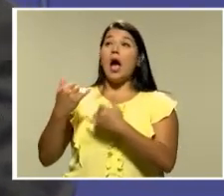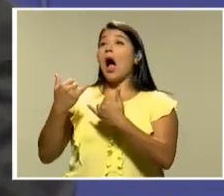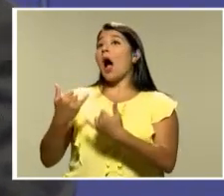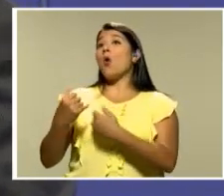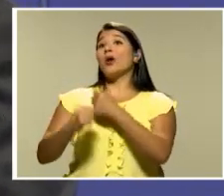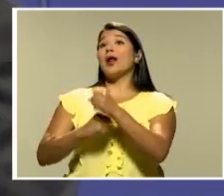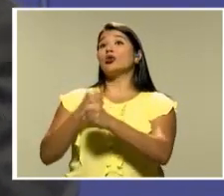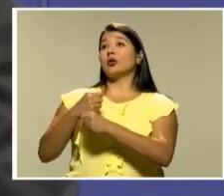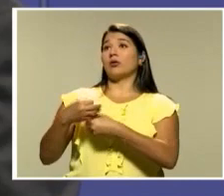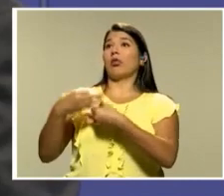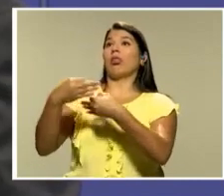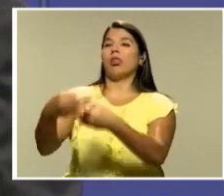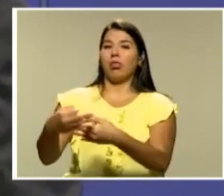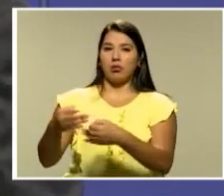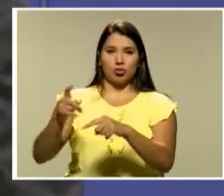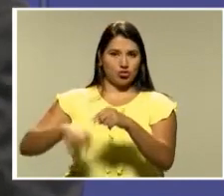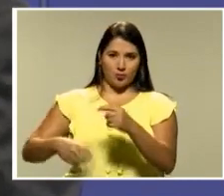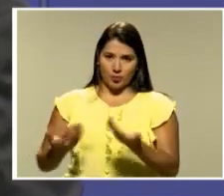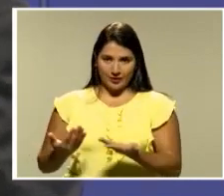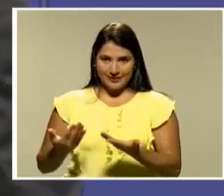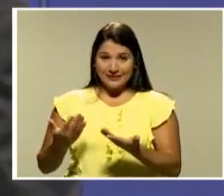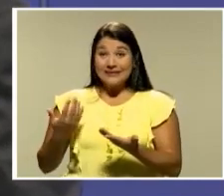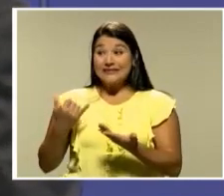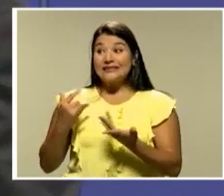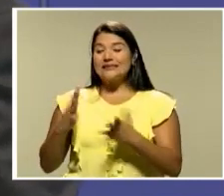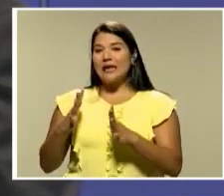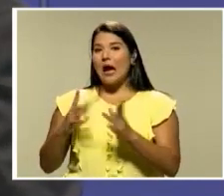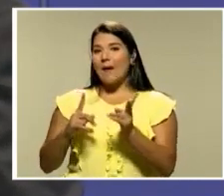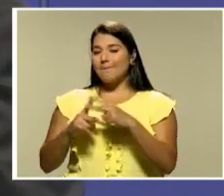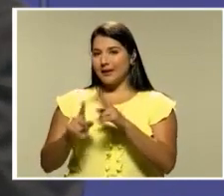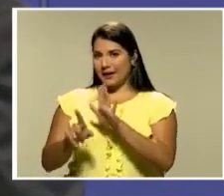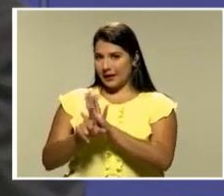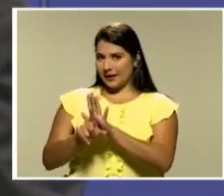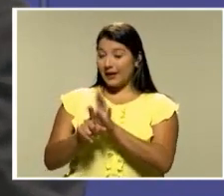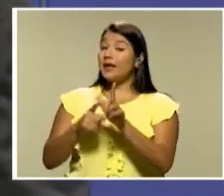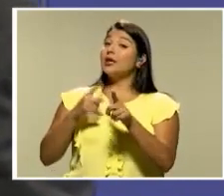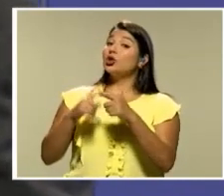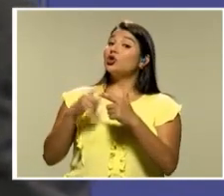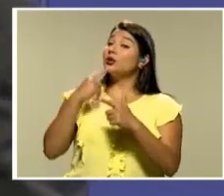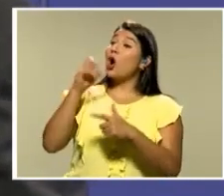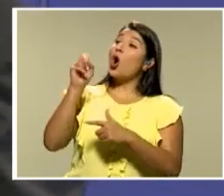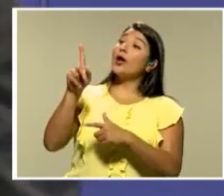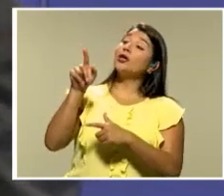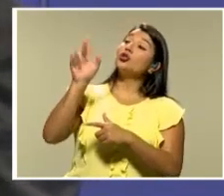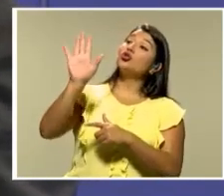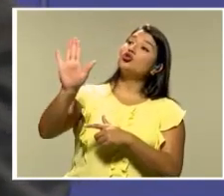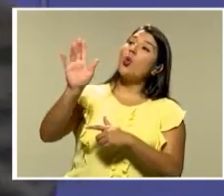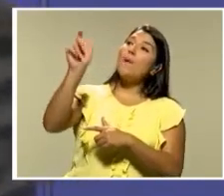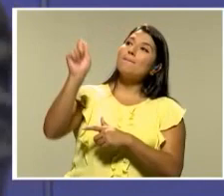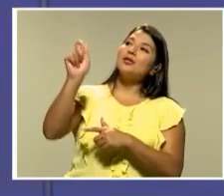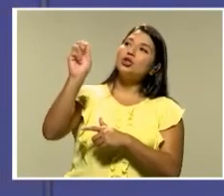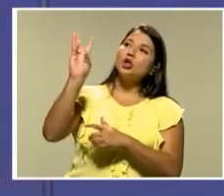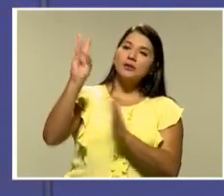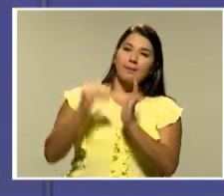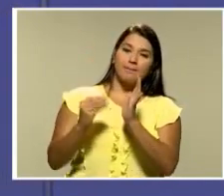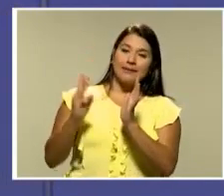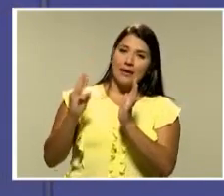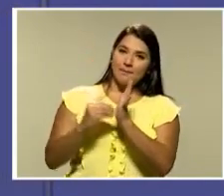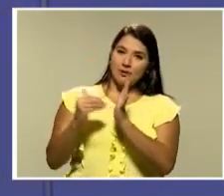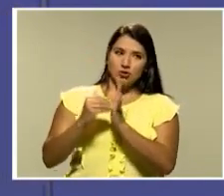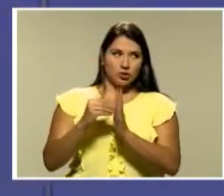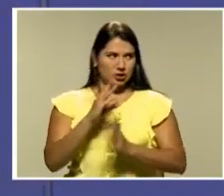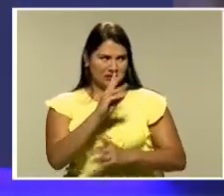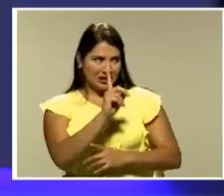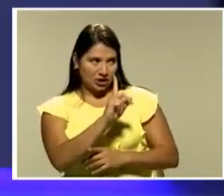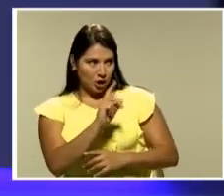a pensionar. Entonces lo que hacen es decir, bueno, ya que tenés una pensión de 6 millones y claramente no es aceptable. De 6 no, hay